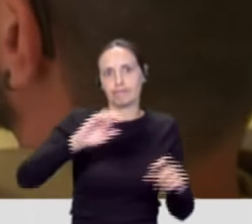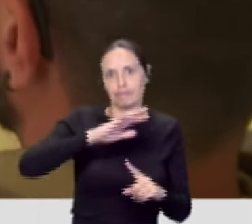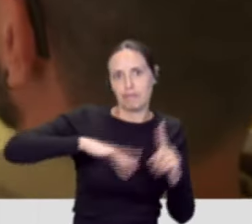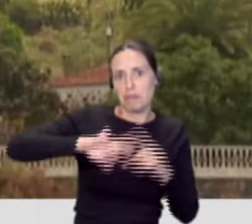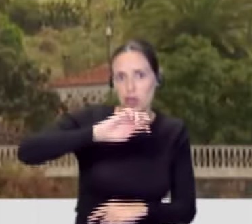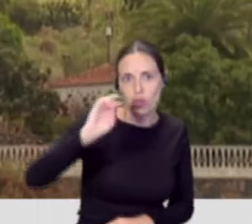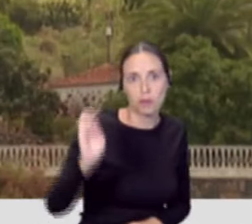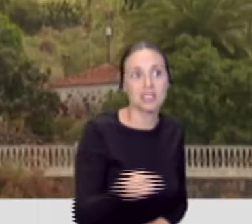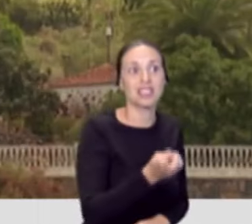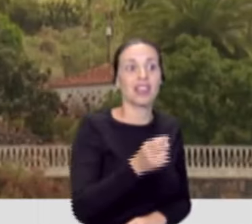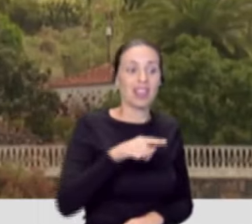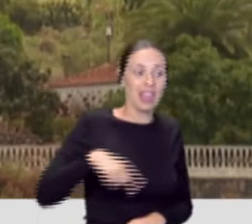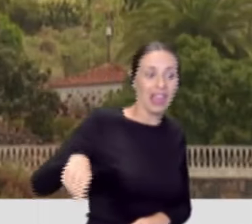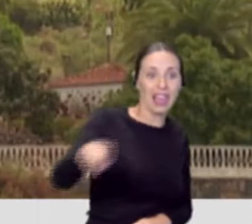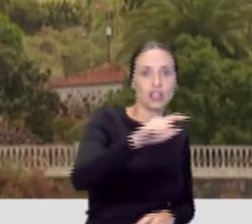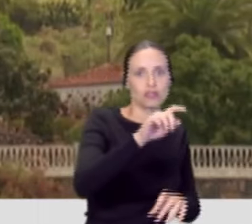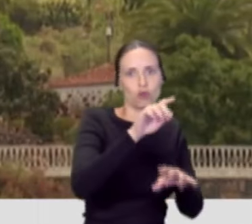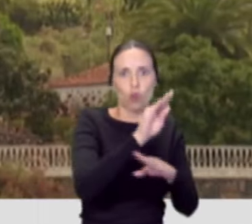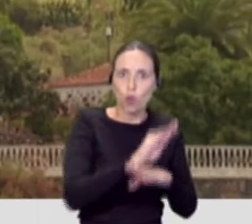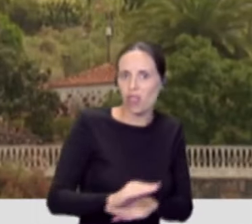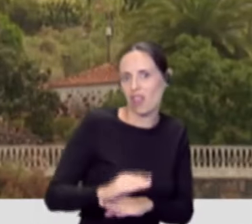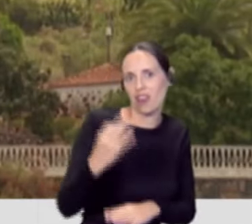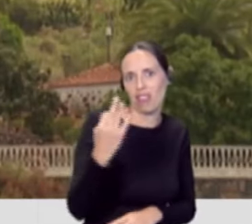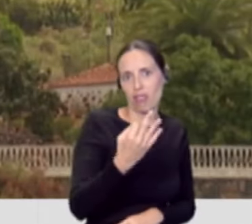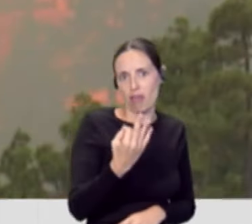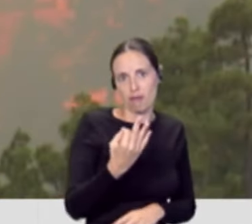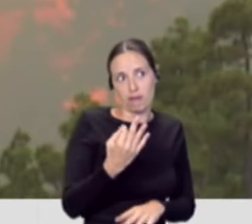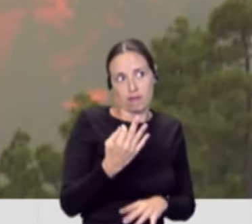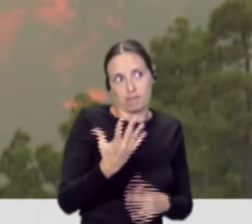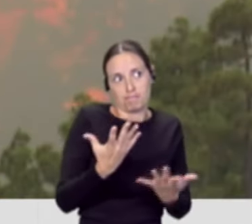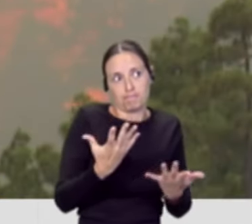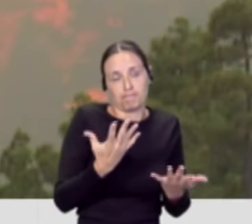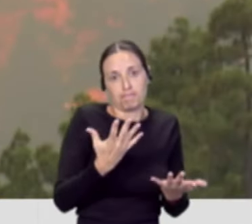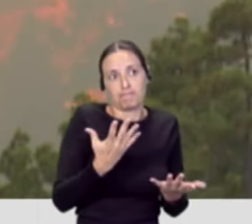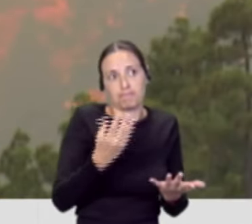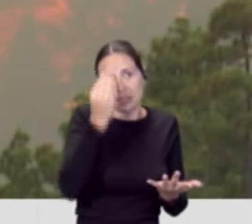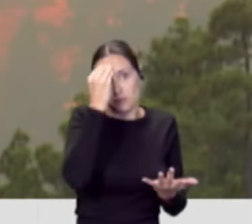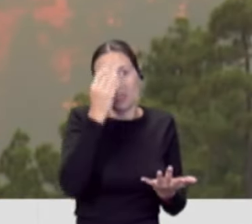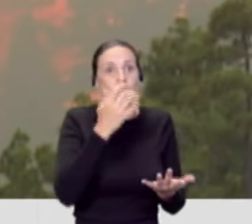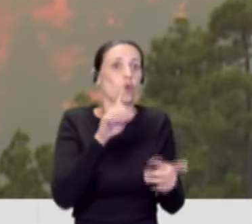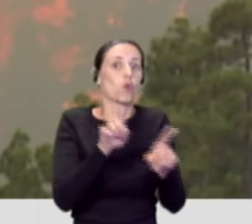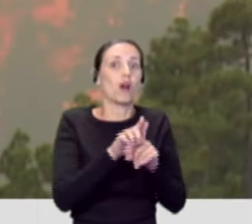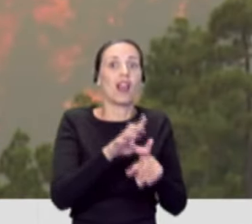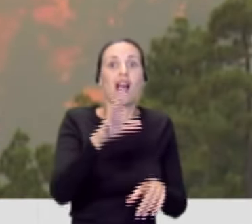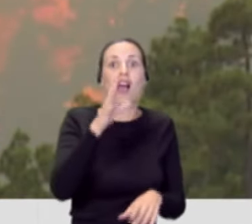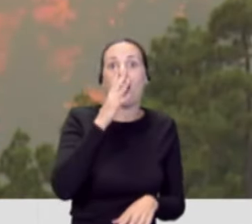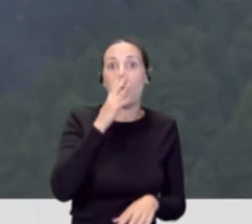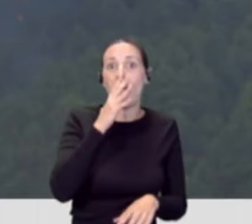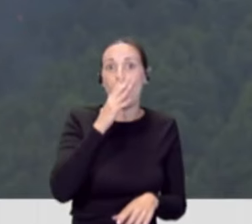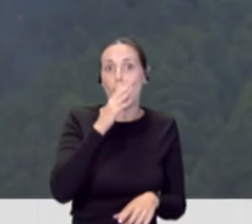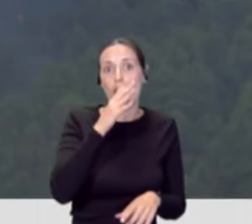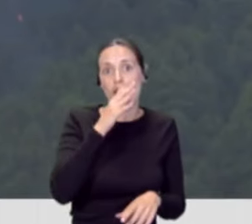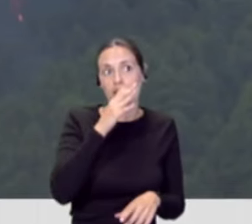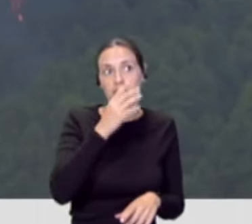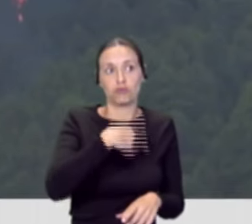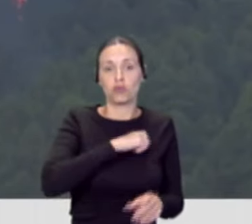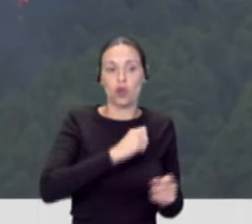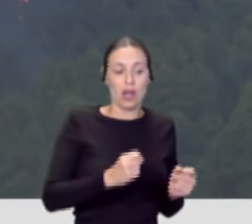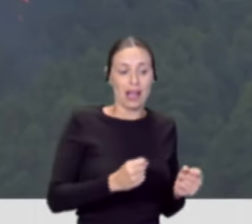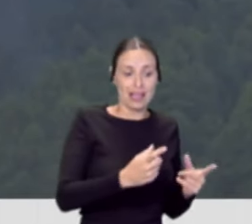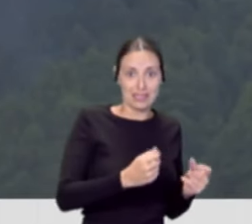sobre todo que entendemos que así como cuando nos llega el agua de abasto, gastamos agua, estamos ya pagando